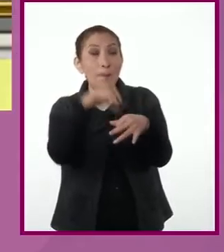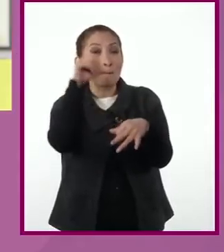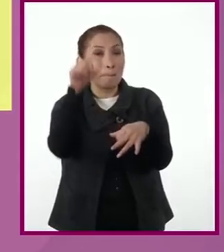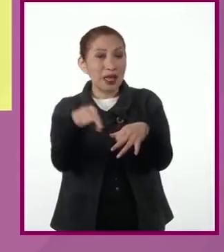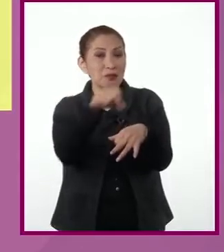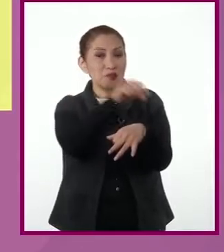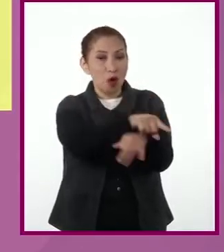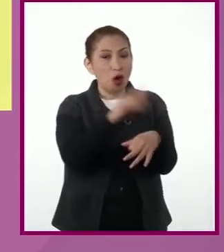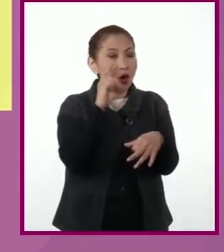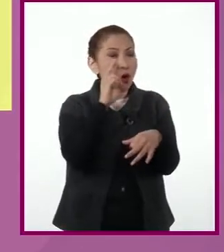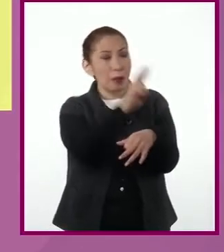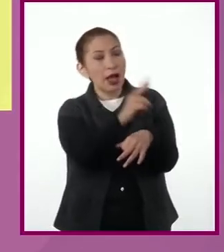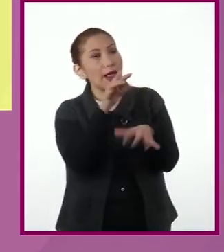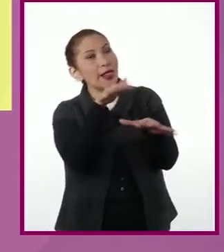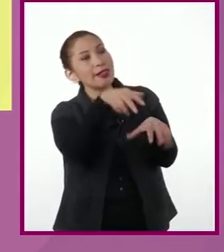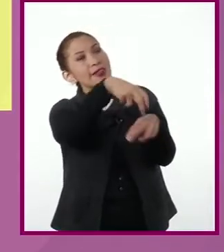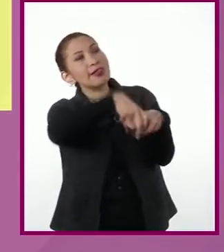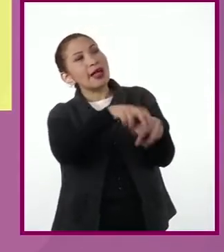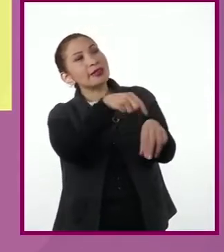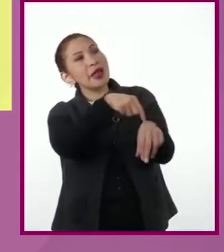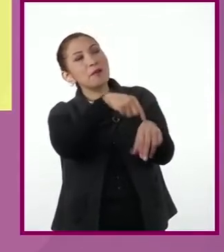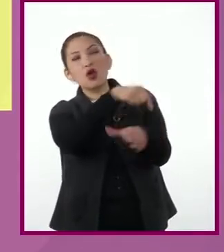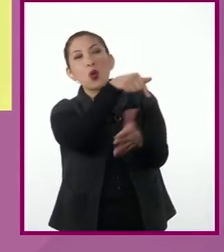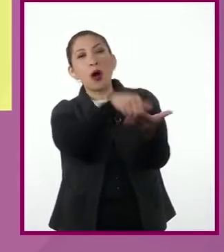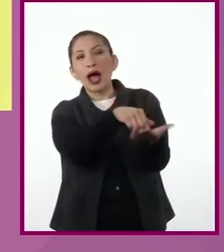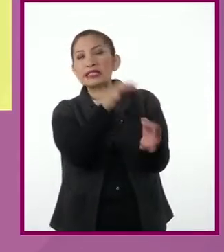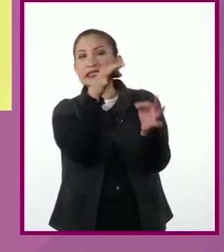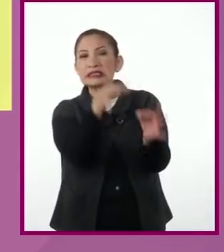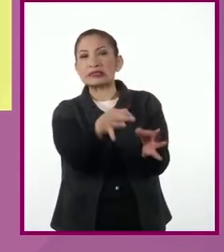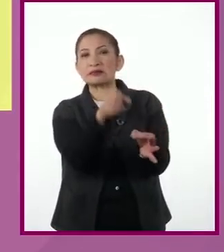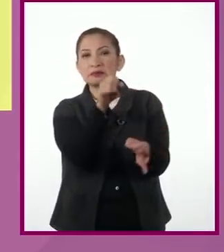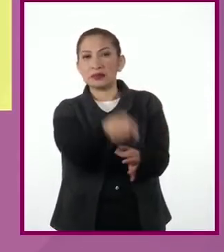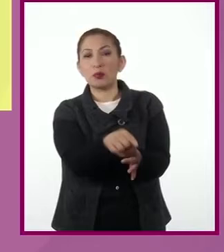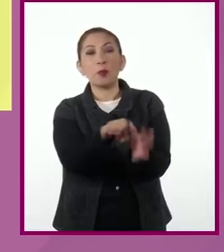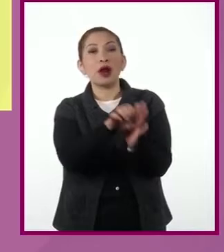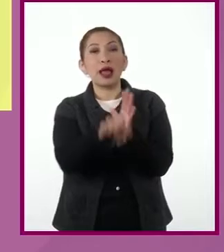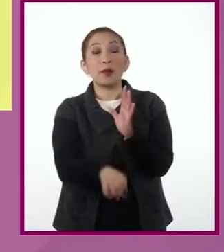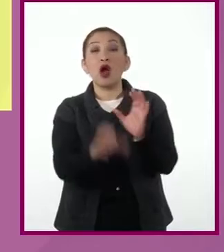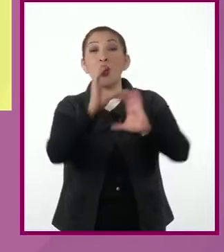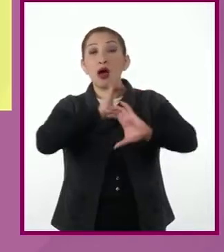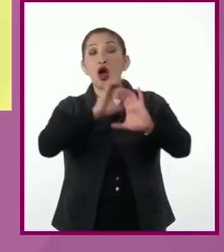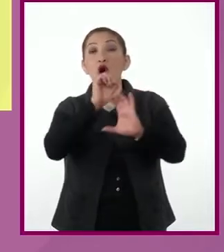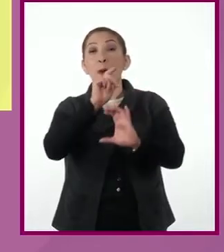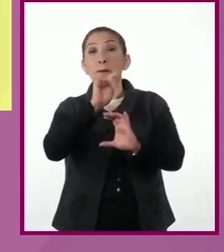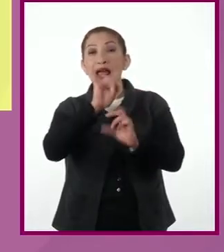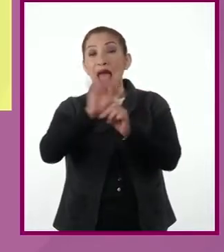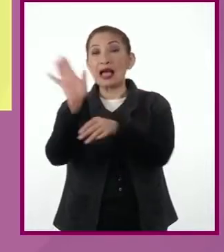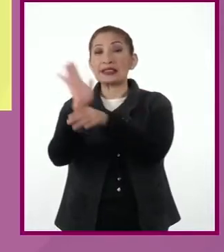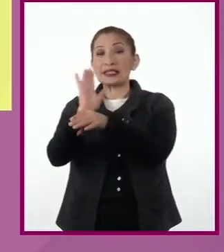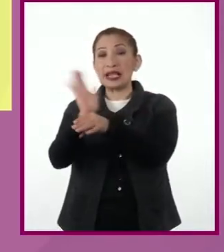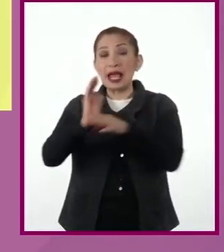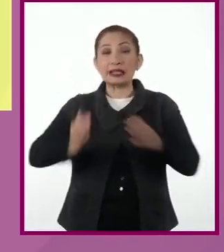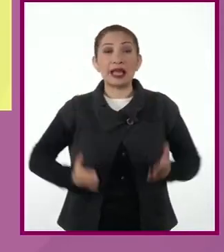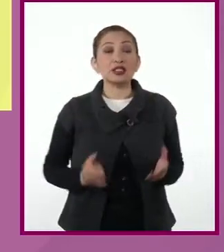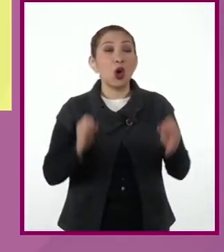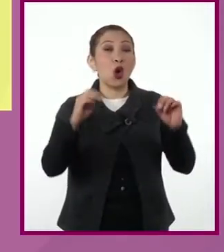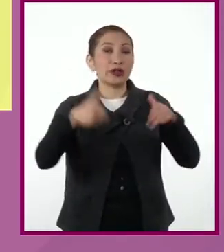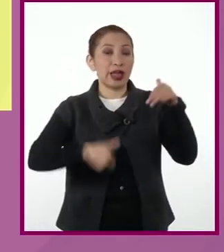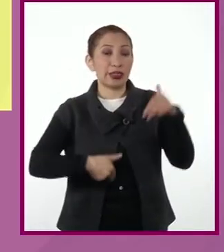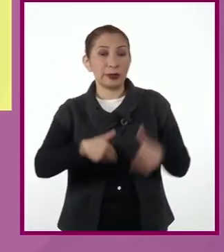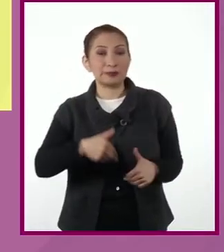que se materializan y se aprecian en un tiempo y un espacio determinado, como el caso de la ópera, el cine, la danza o el